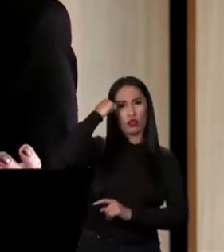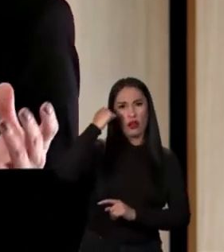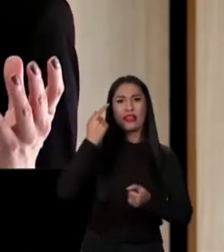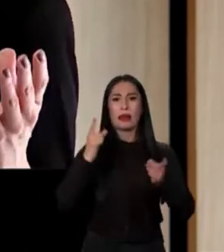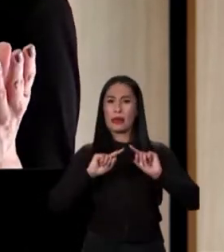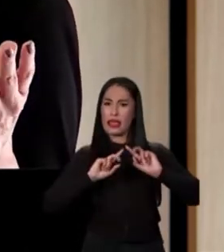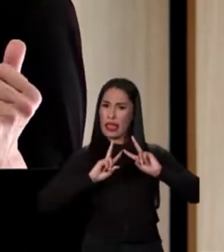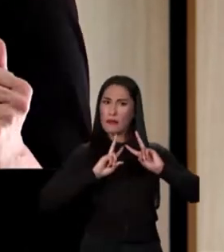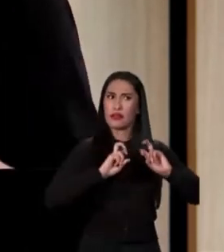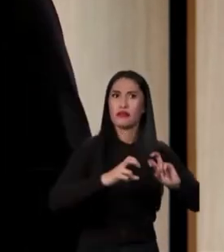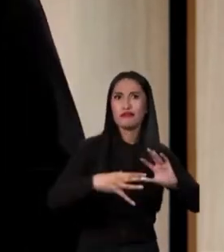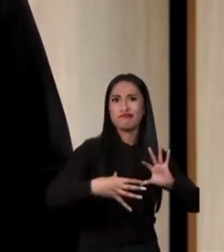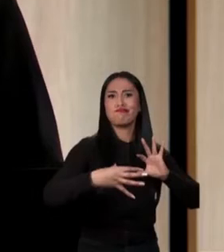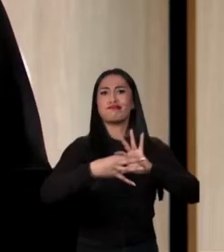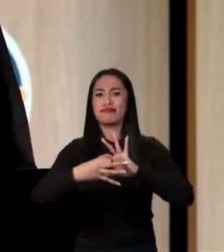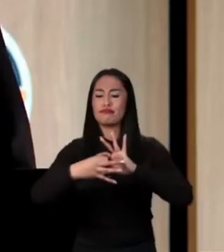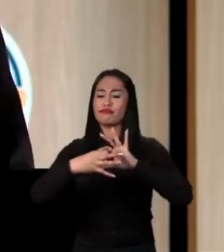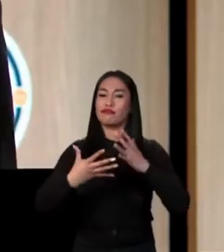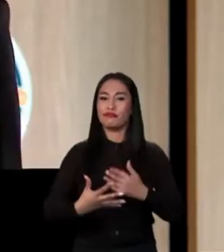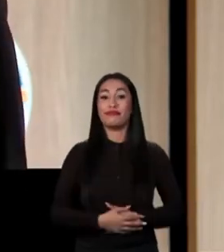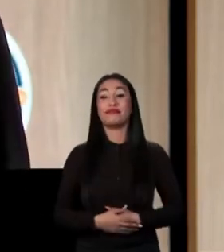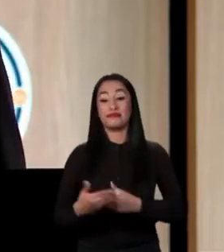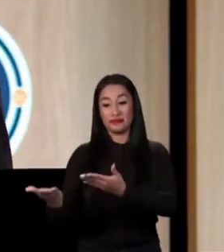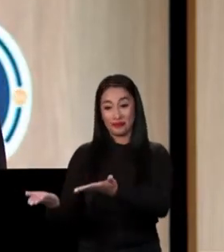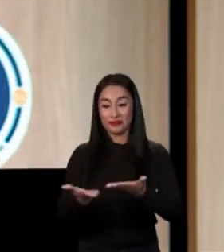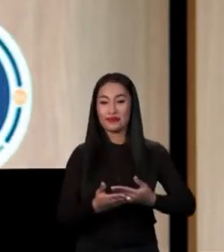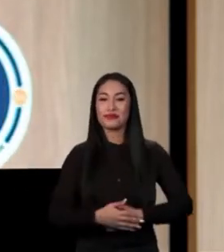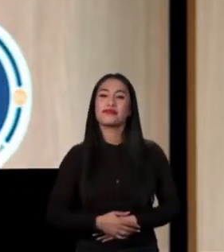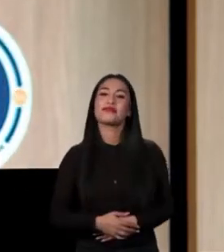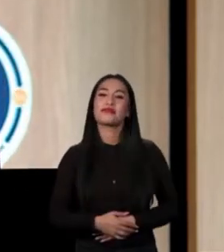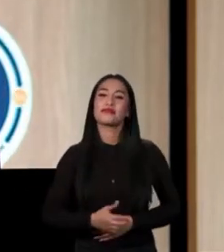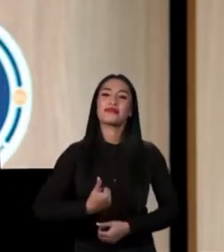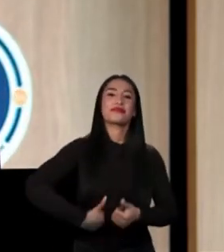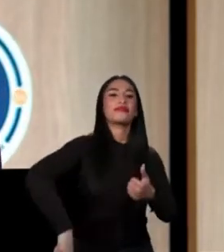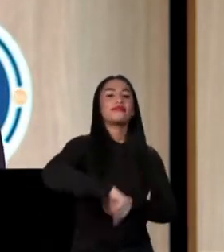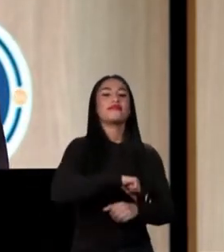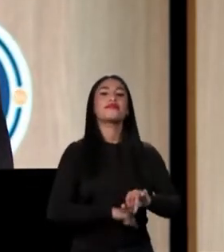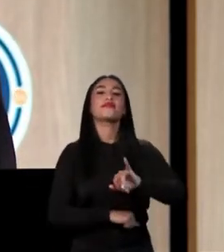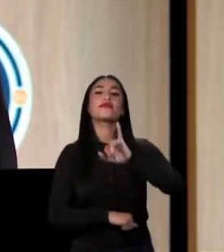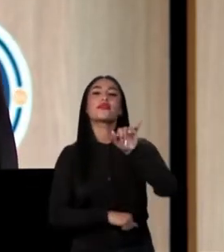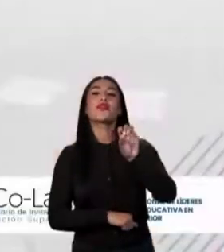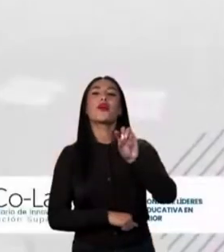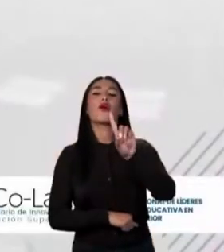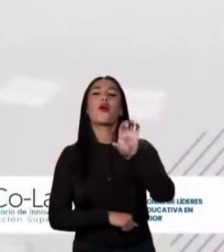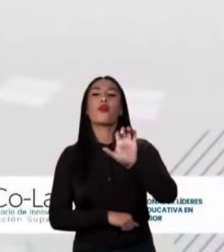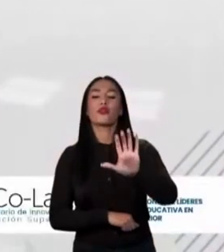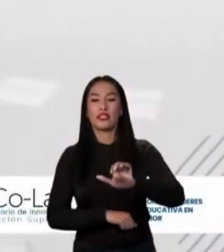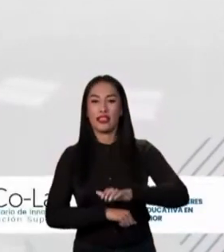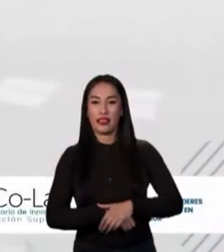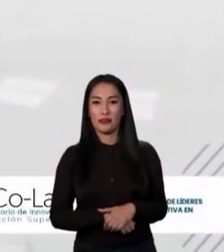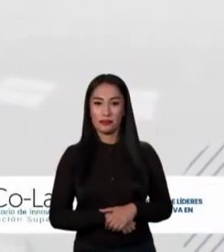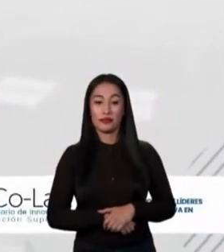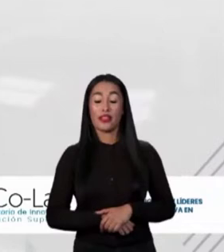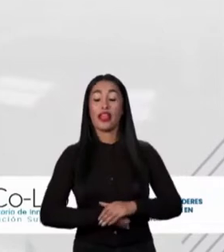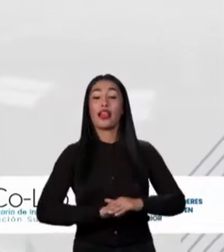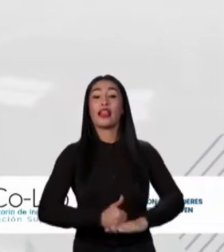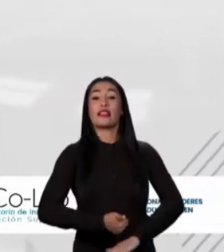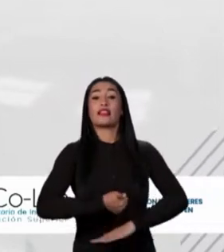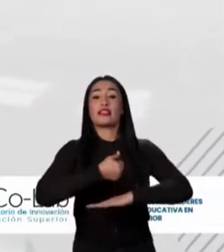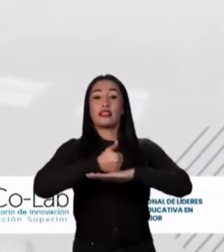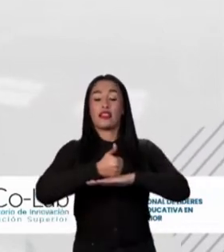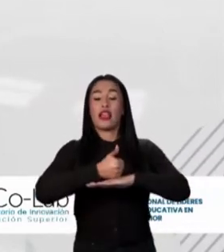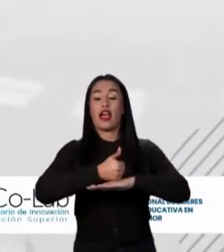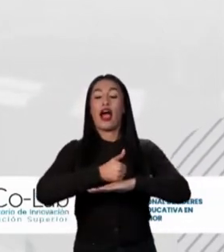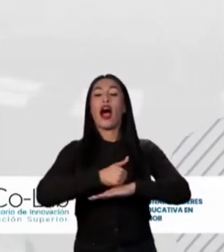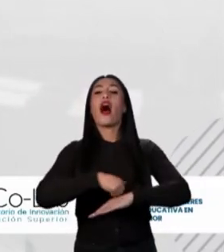extensión bienvenida invitamos a jose leonardo valencia molan rector de la fundación